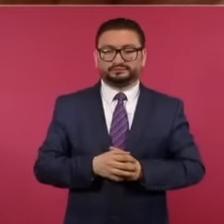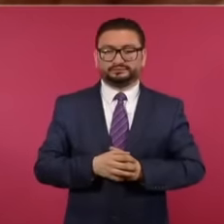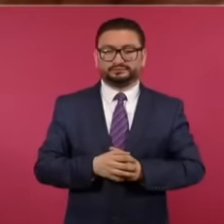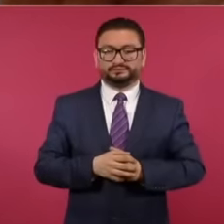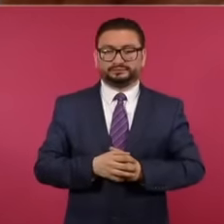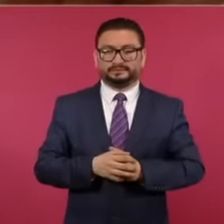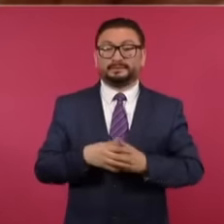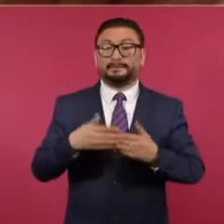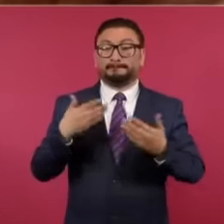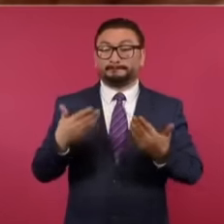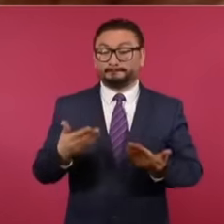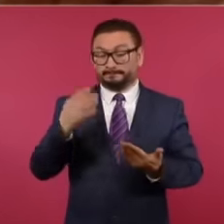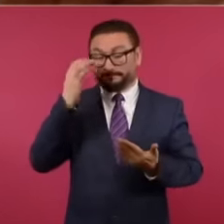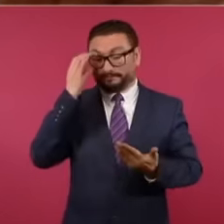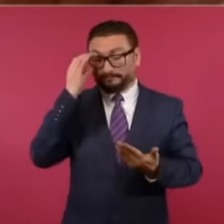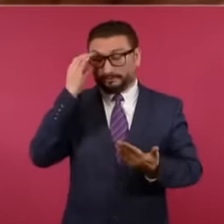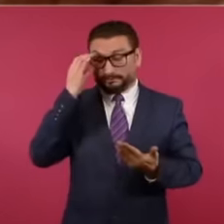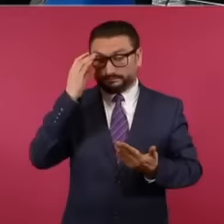Entonces,